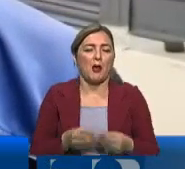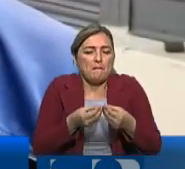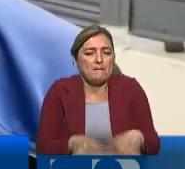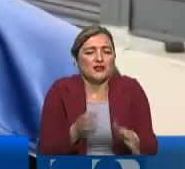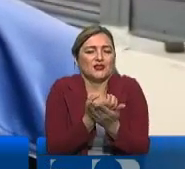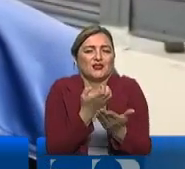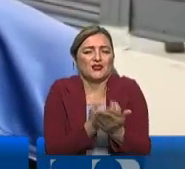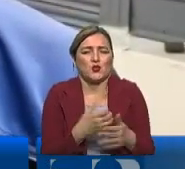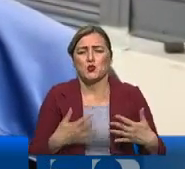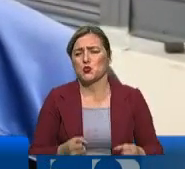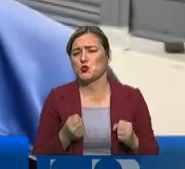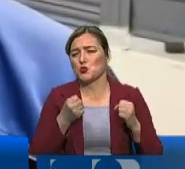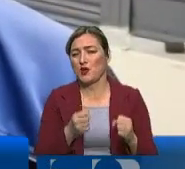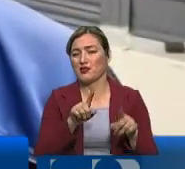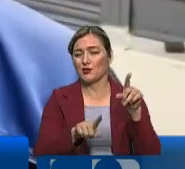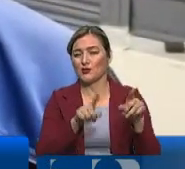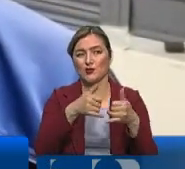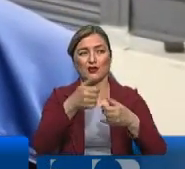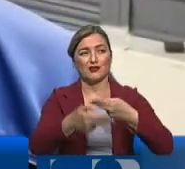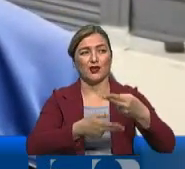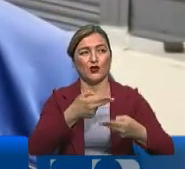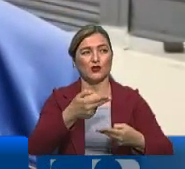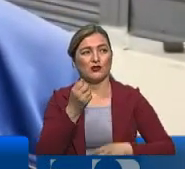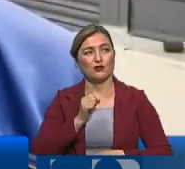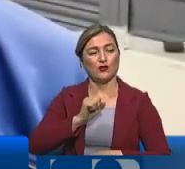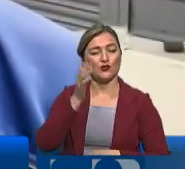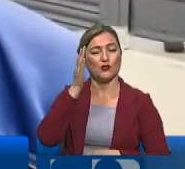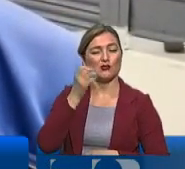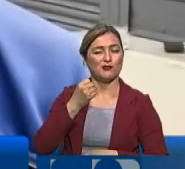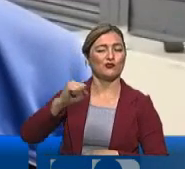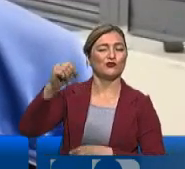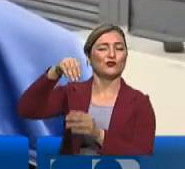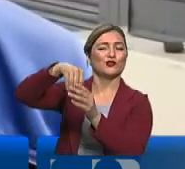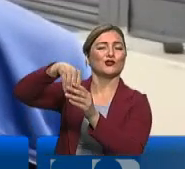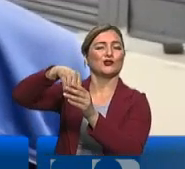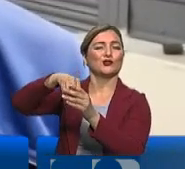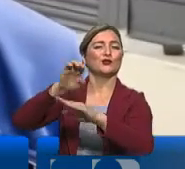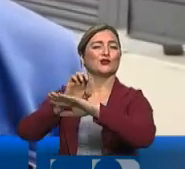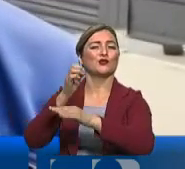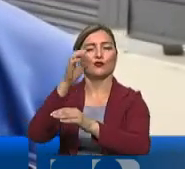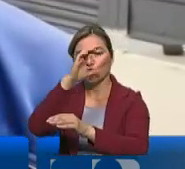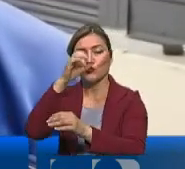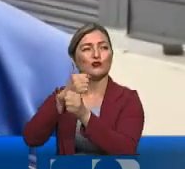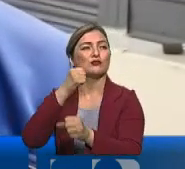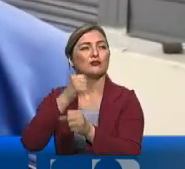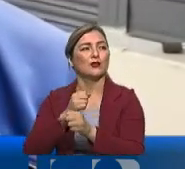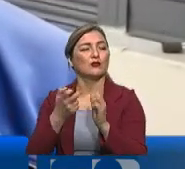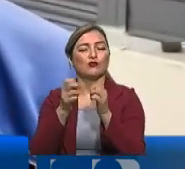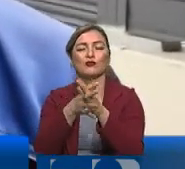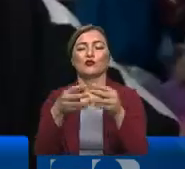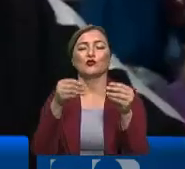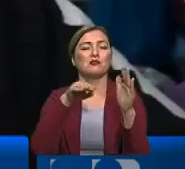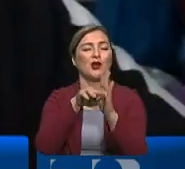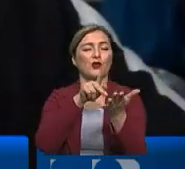muy grandes, compañeros se fueron inclusive de la ciudad de Tulcán a buscar trabajo al interior del país para tratar de solventar el tema de lo que es las cuotas